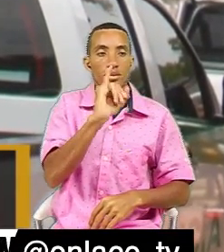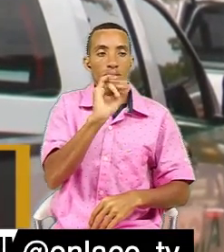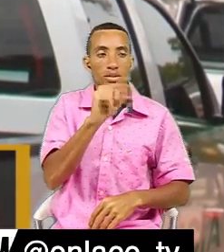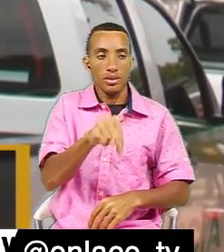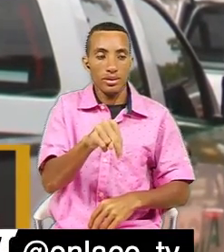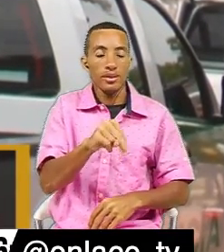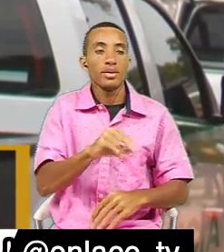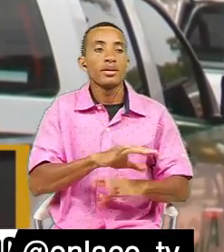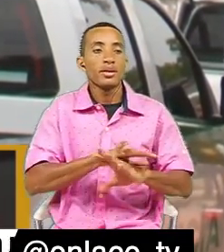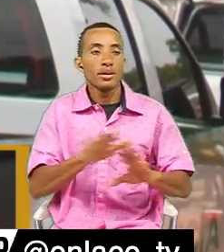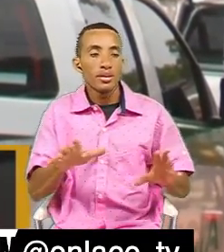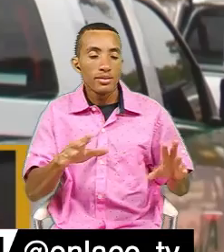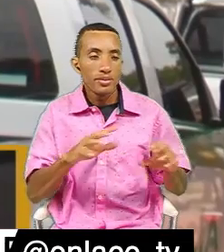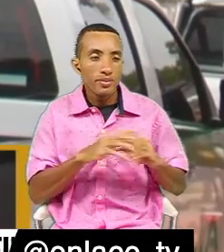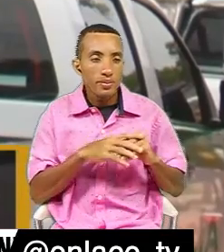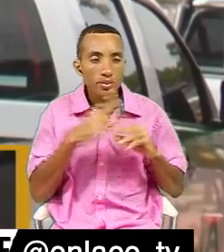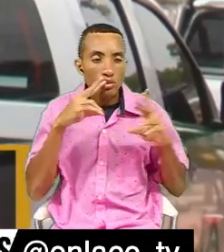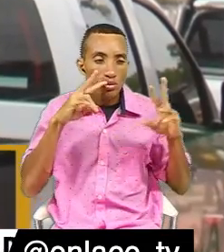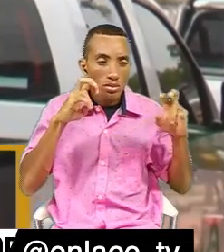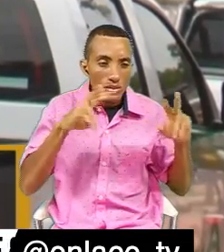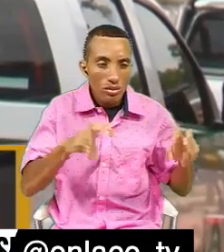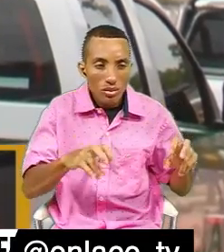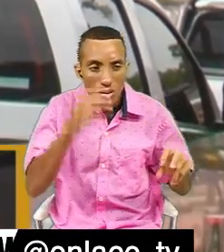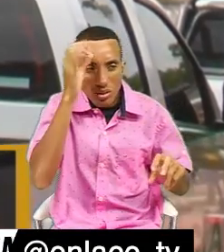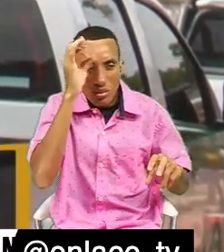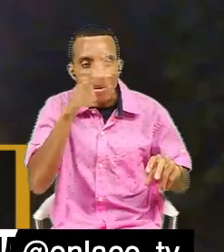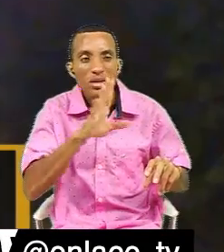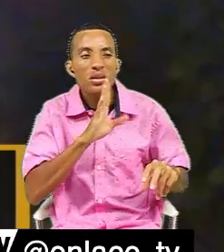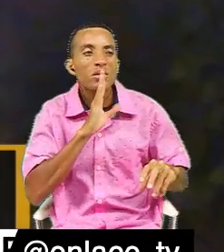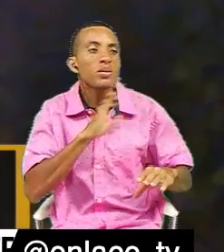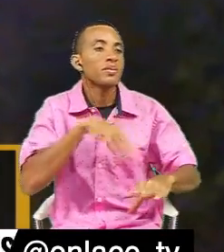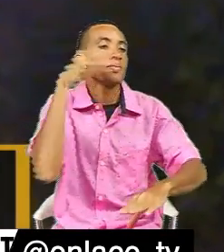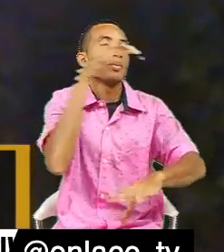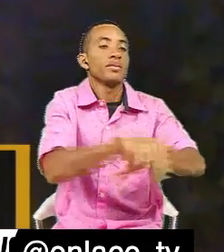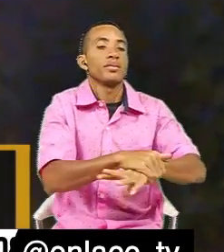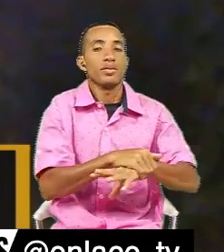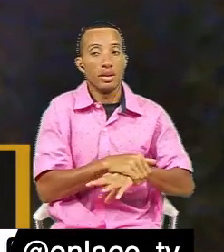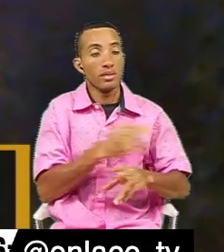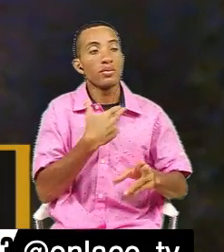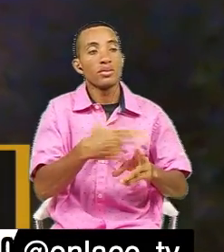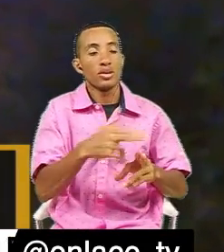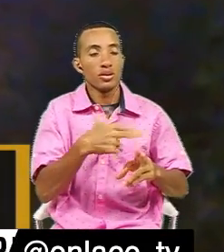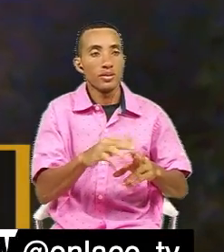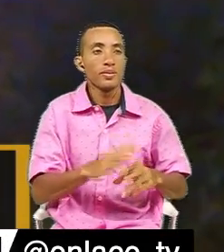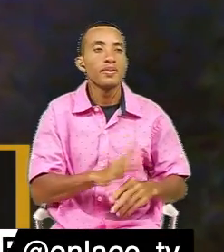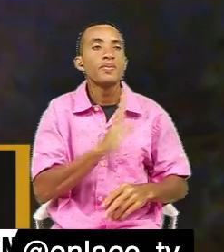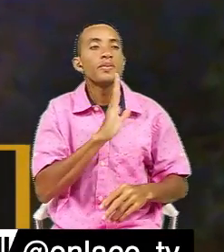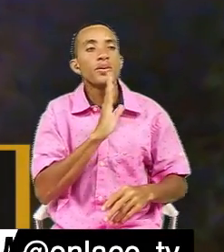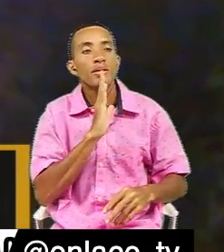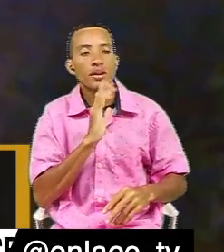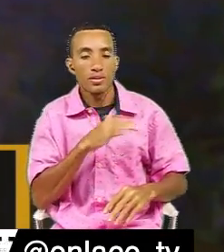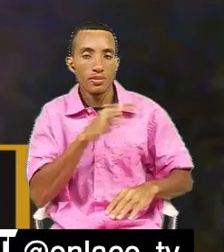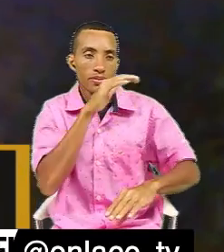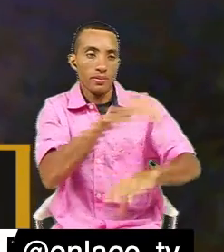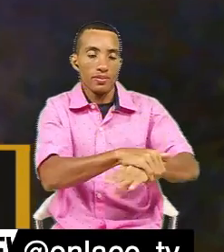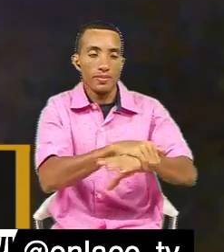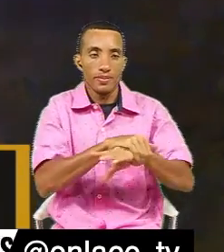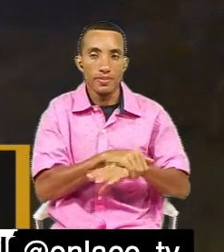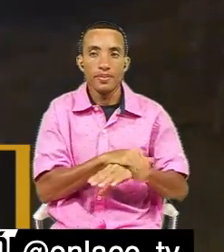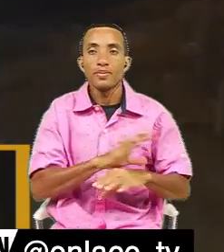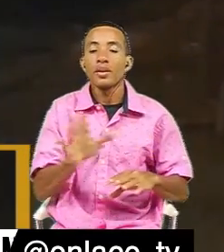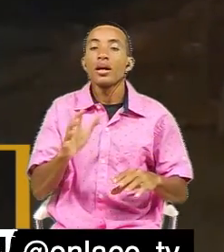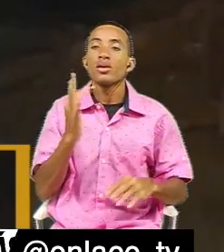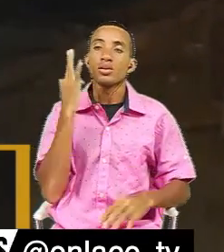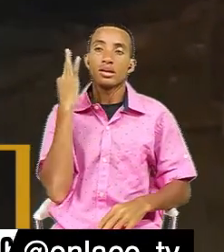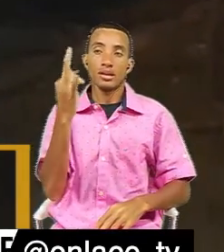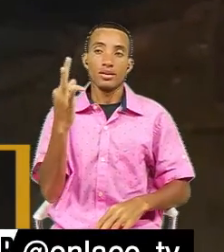para dar captura pues con estos delincuentes. Inicialmente pues saber quién fue y posterior dar la captura. Testigos del hecho aseguran